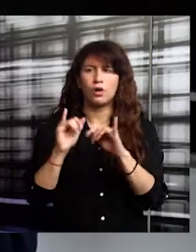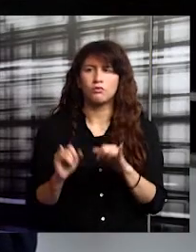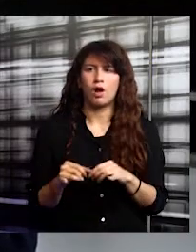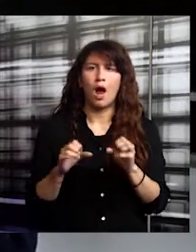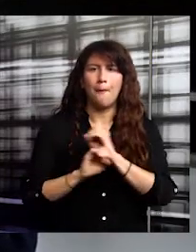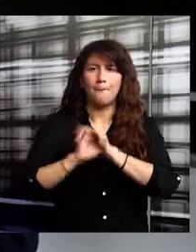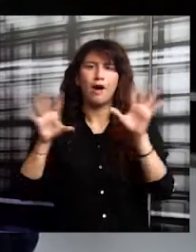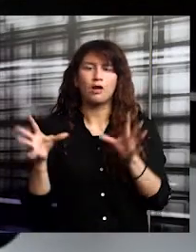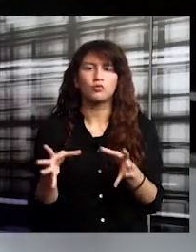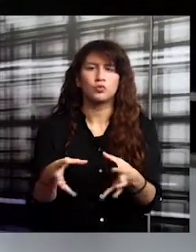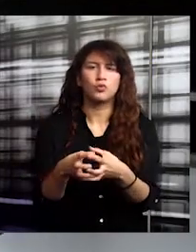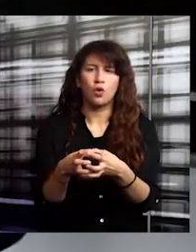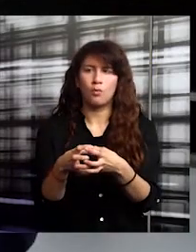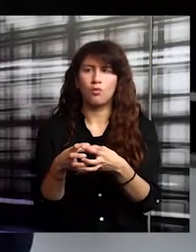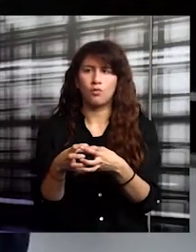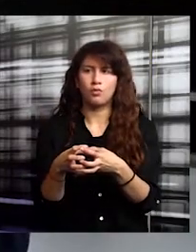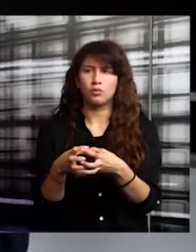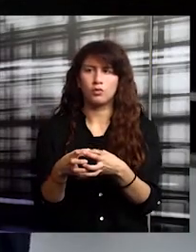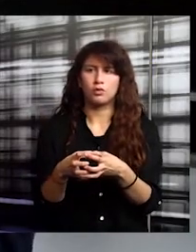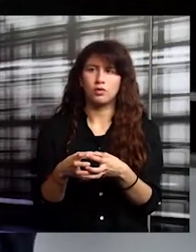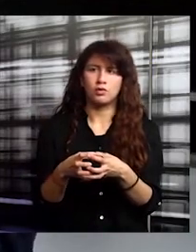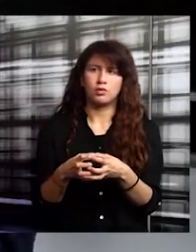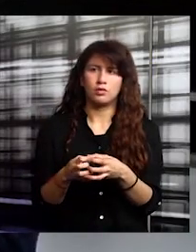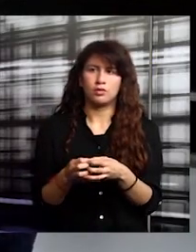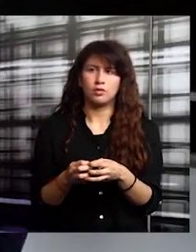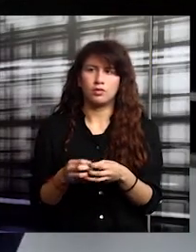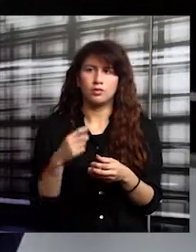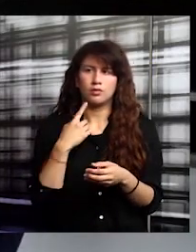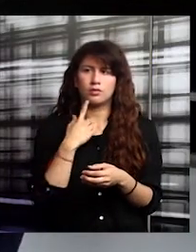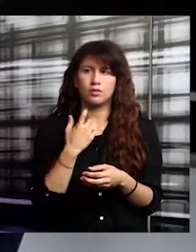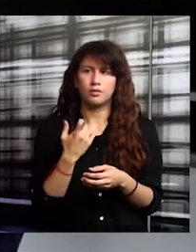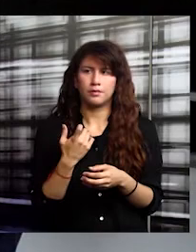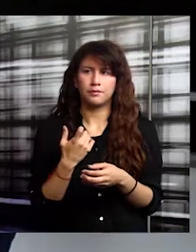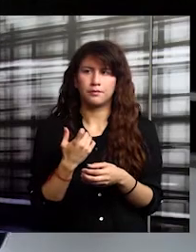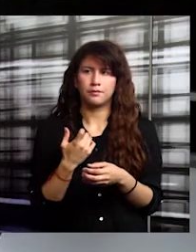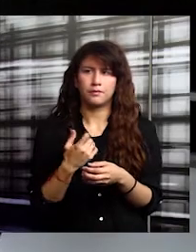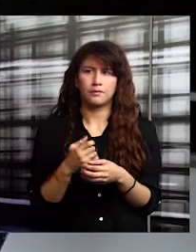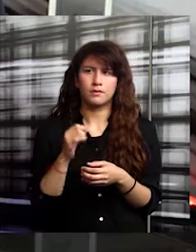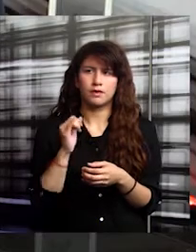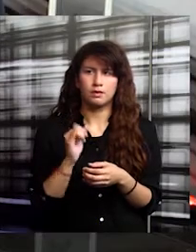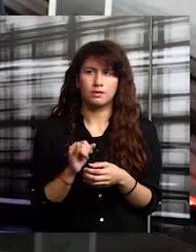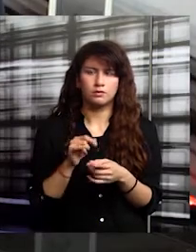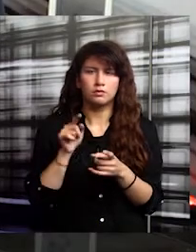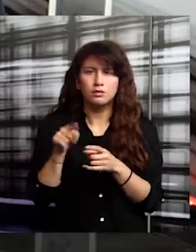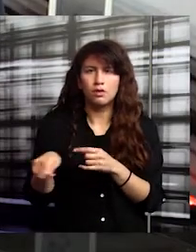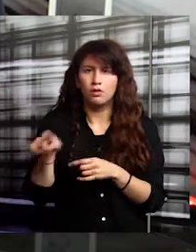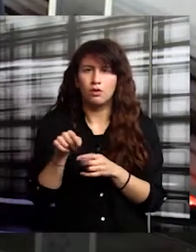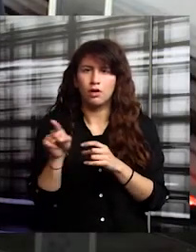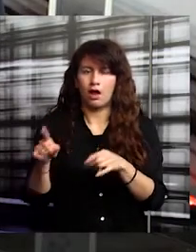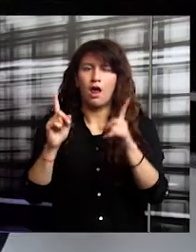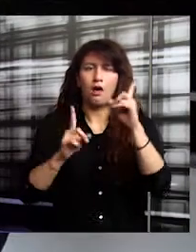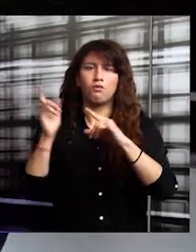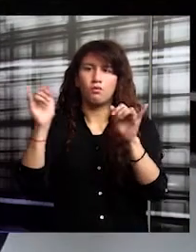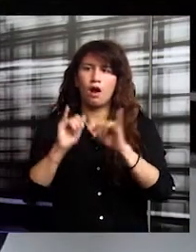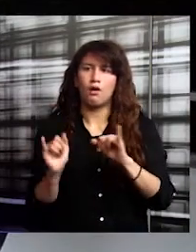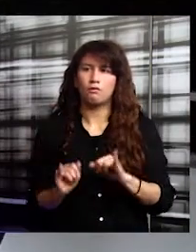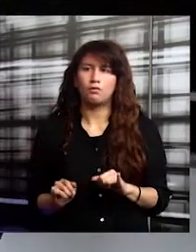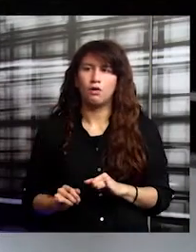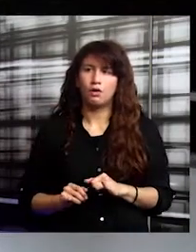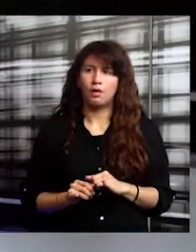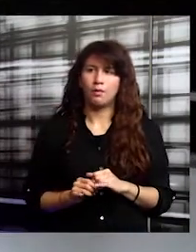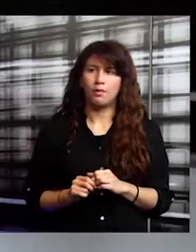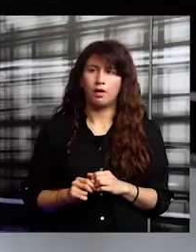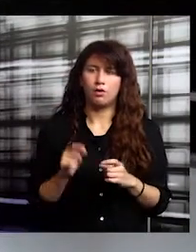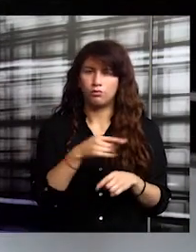manifestaciones y que querían imponer. Y de alguna forma les están diciendo no, ustedes elijan. Y de hecho, para